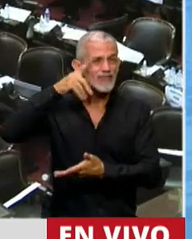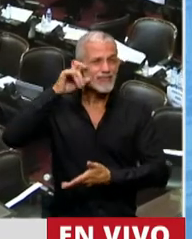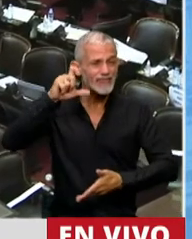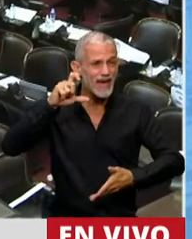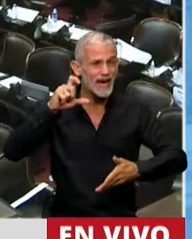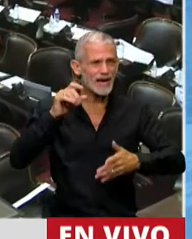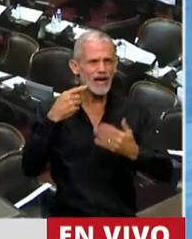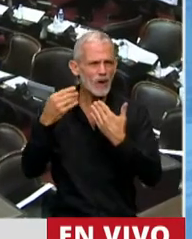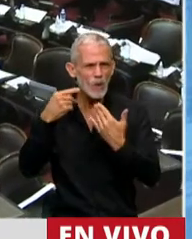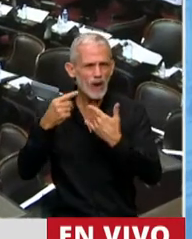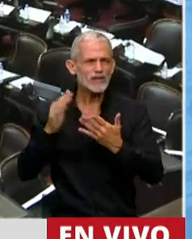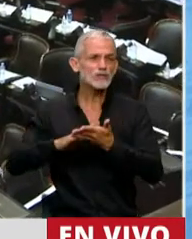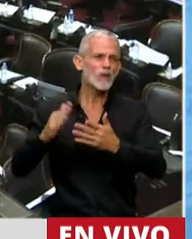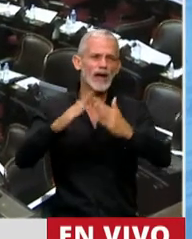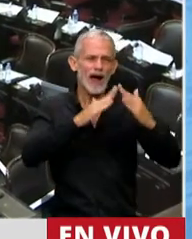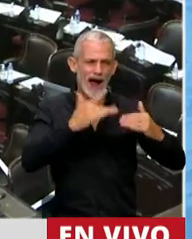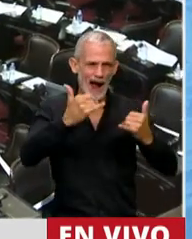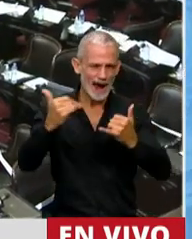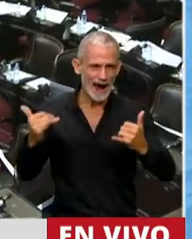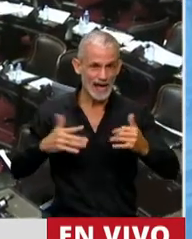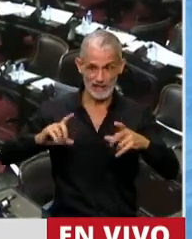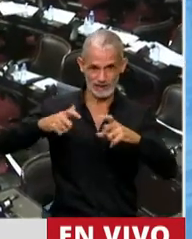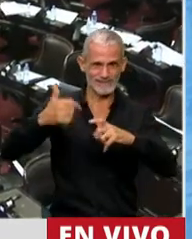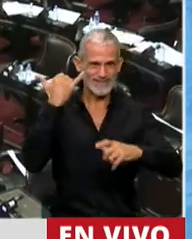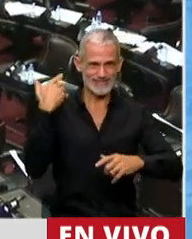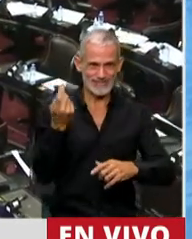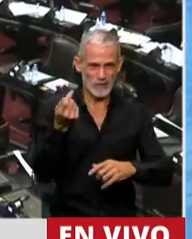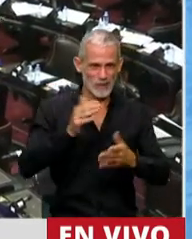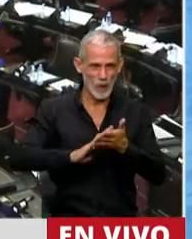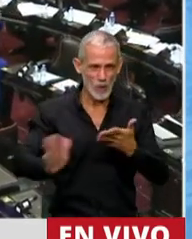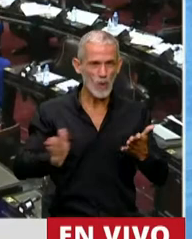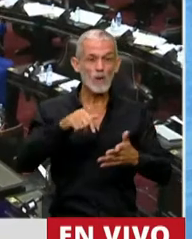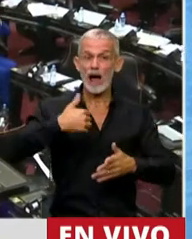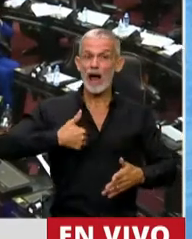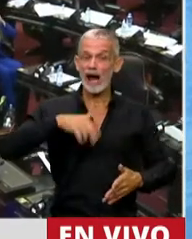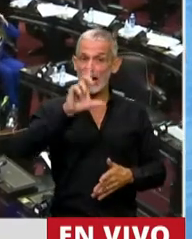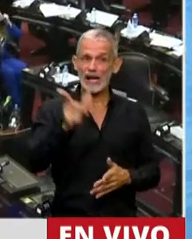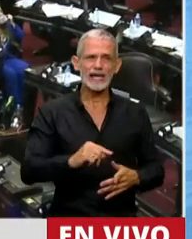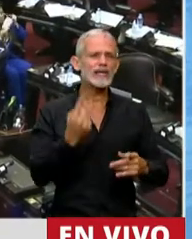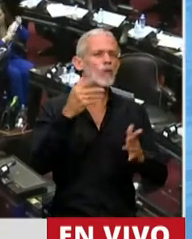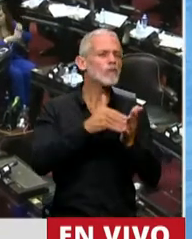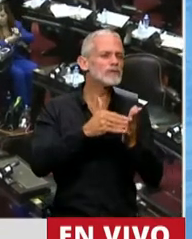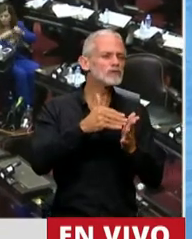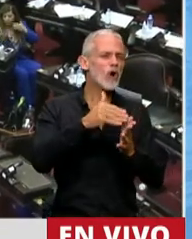la encuesta permanente de hogares, actualizado recientemente, en nuestro país más de